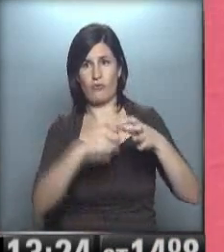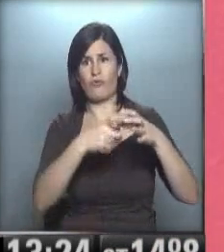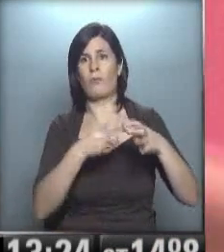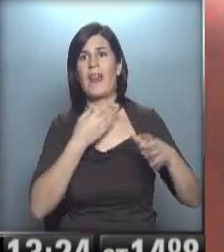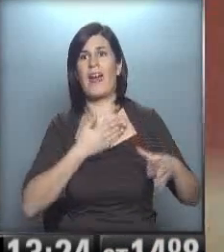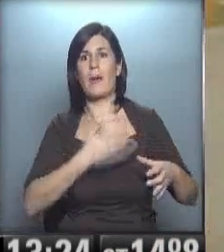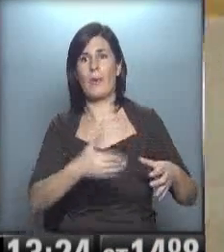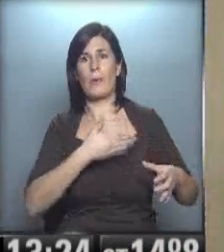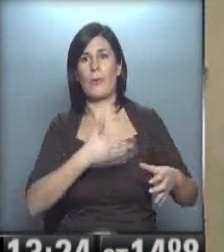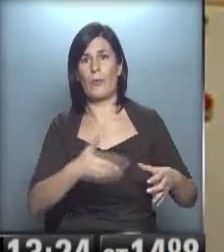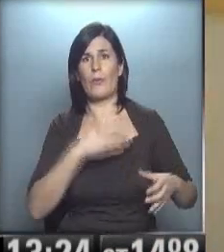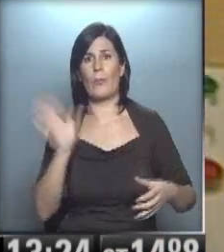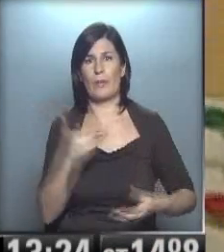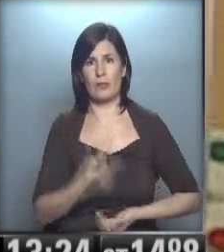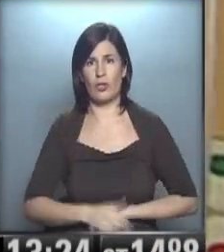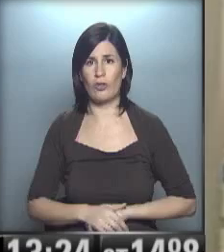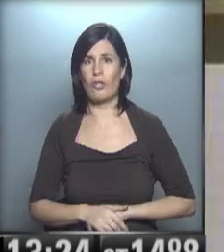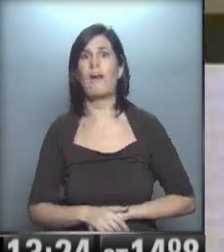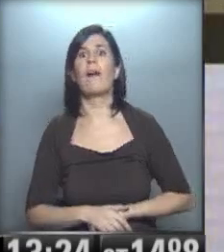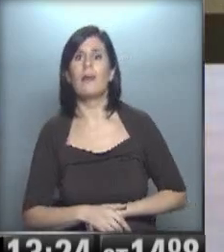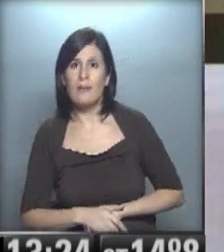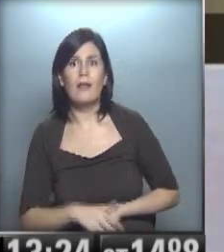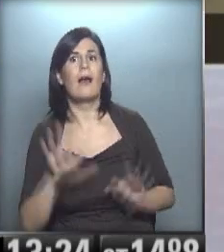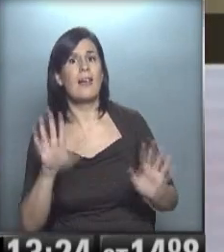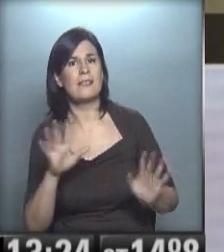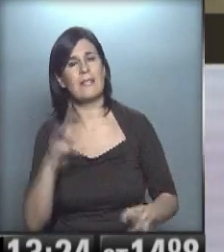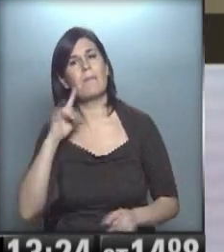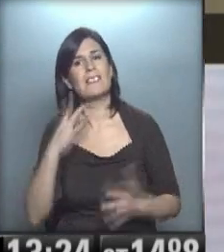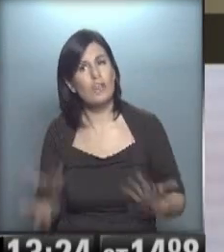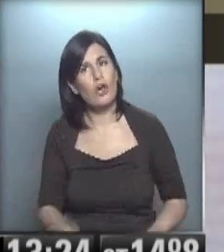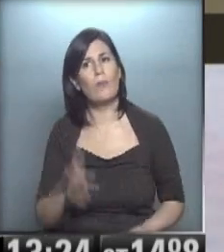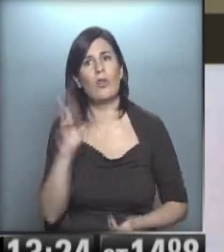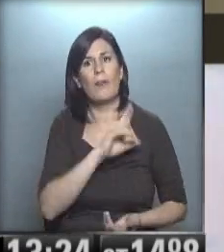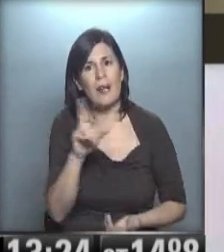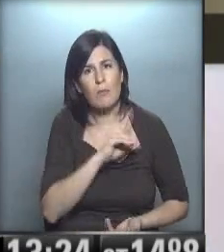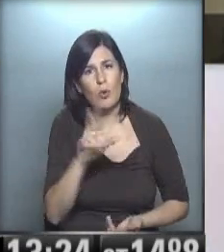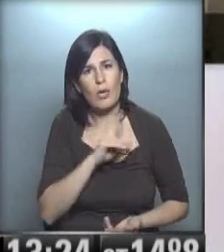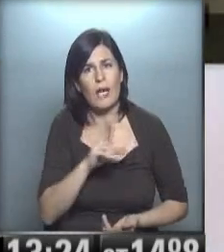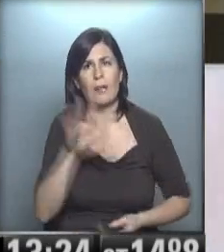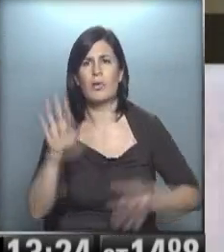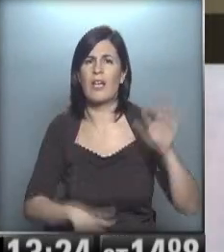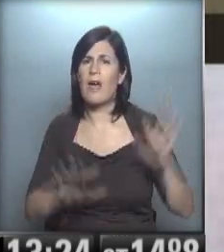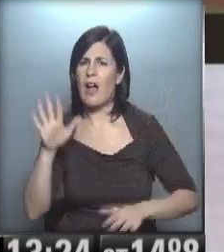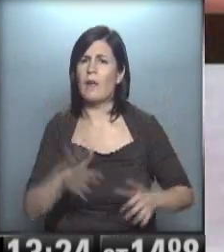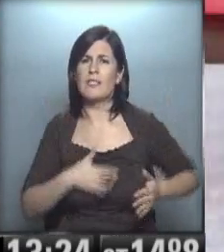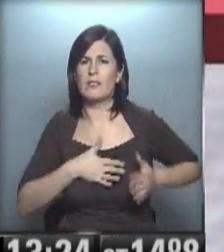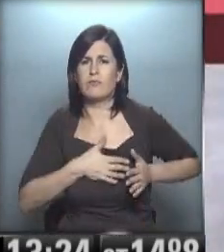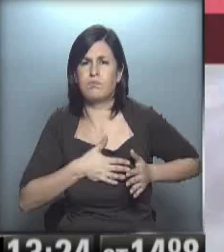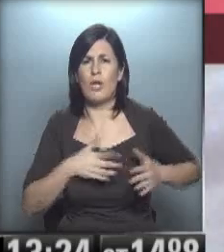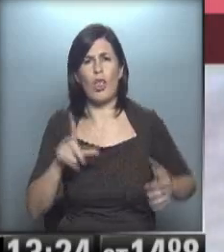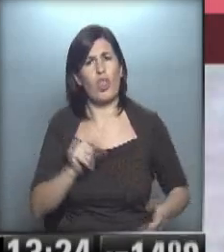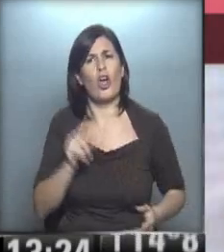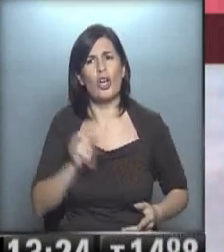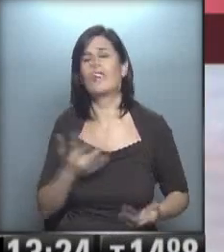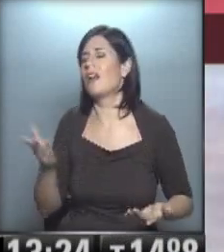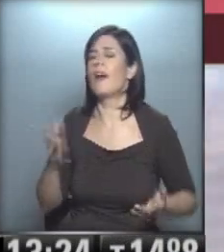si no lo lo que digo es que con lo cual también es mucho más cómodo no para las mujeres porque es un poco incómodo hacerse una mano se aprieta no hay